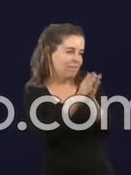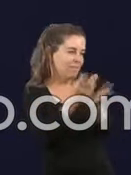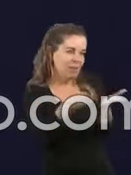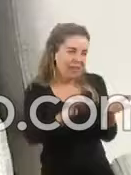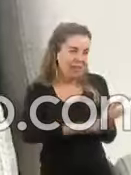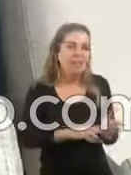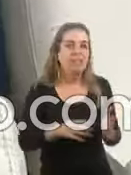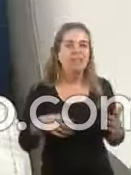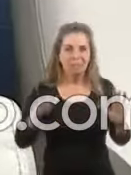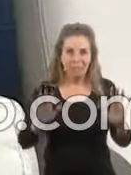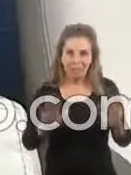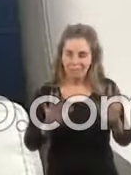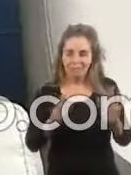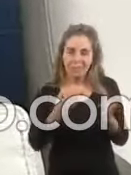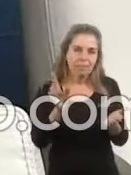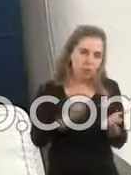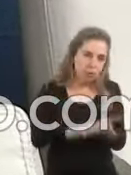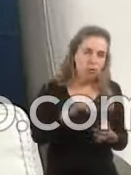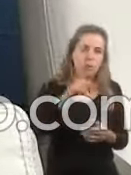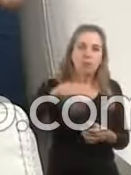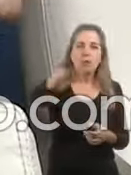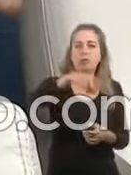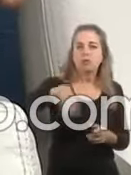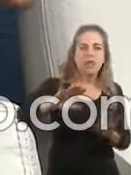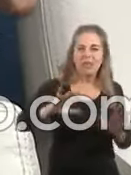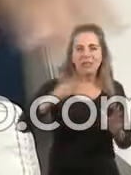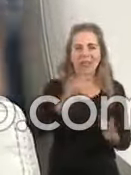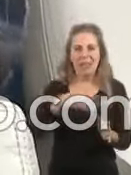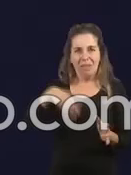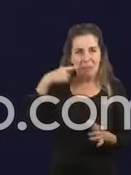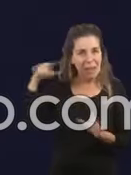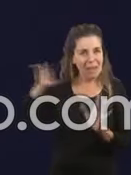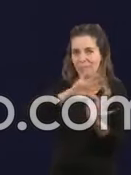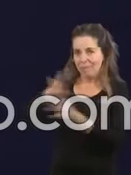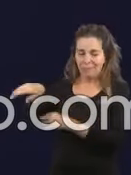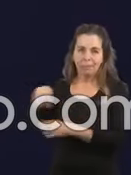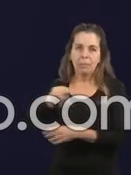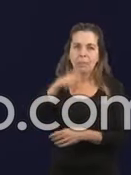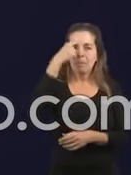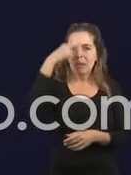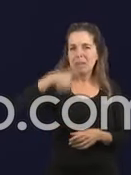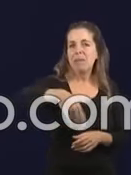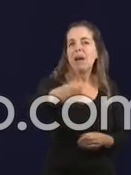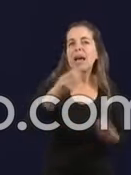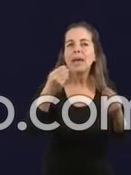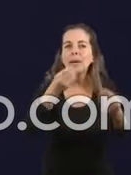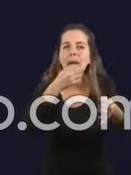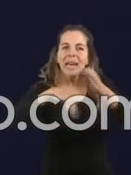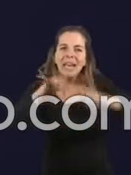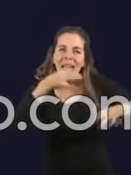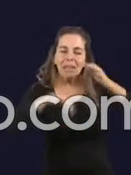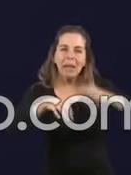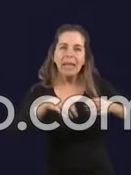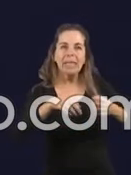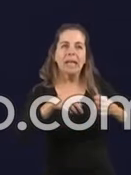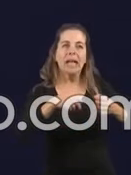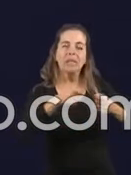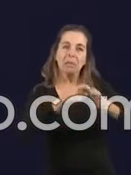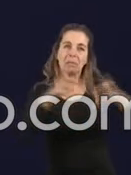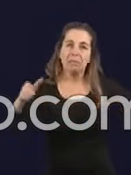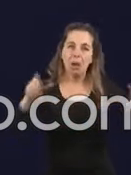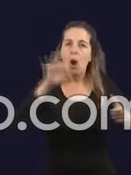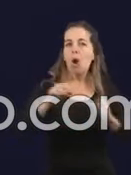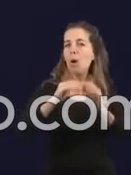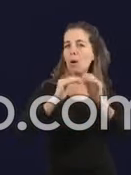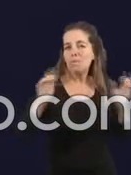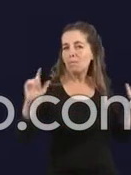recuerdo no prev ustedes olvidemos el fondo que haya más recesión no a ver nosotros lo que lo hemos lo dijo el presidente y